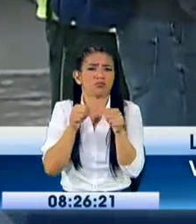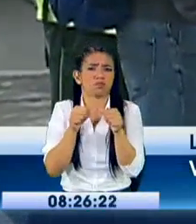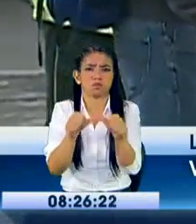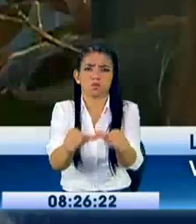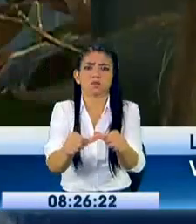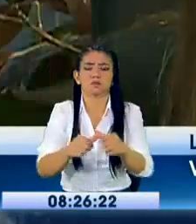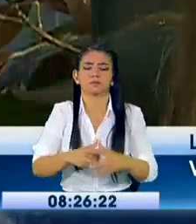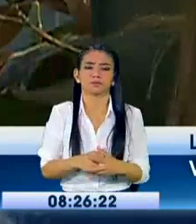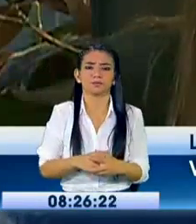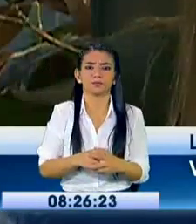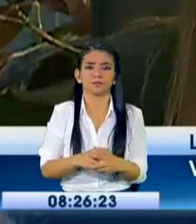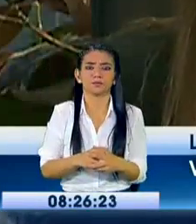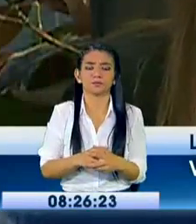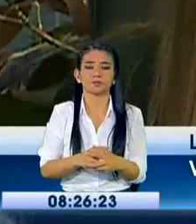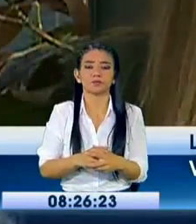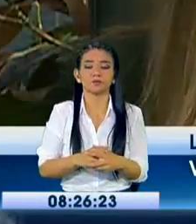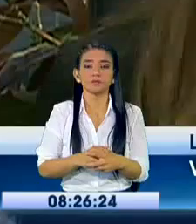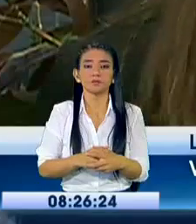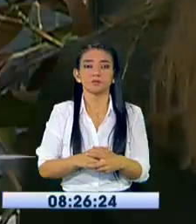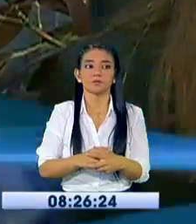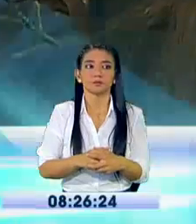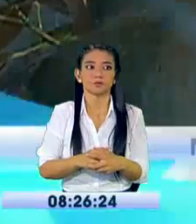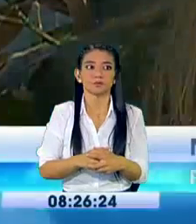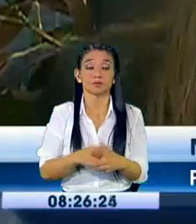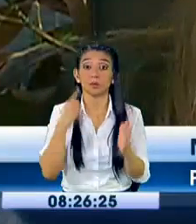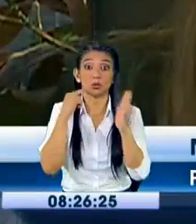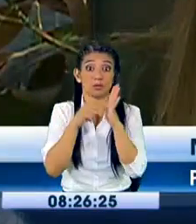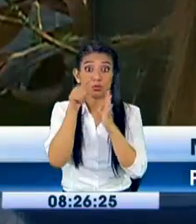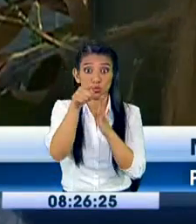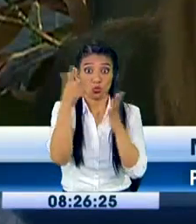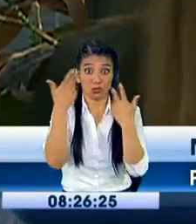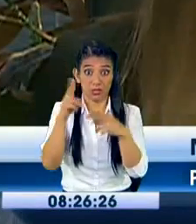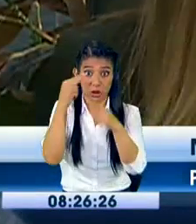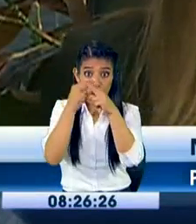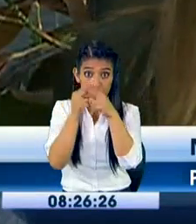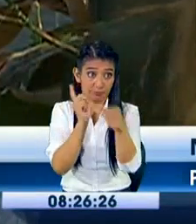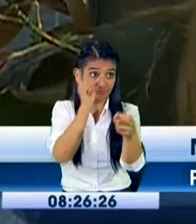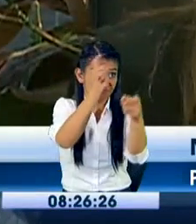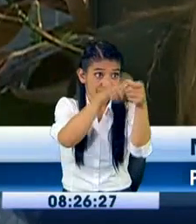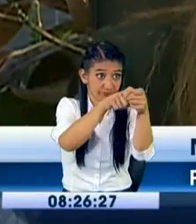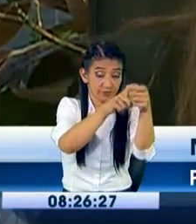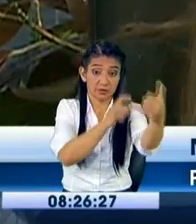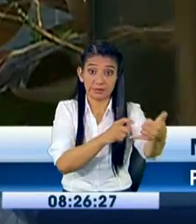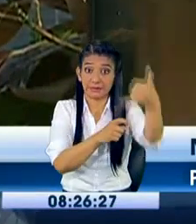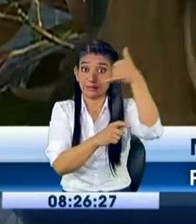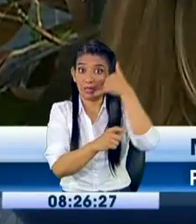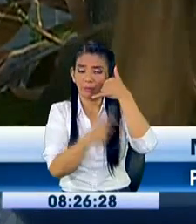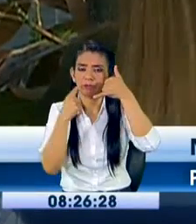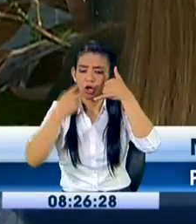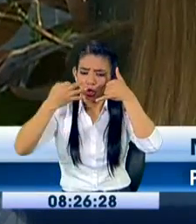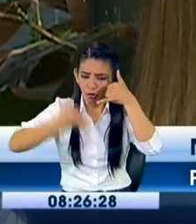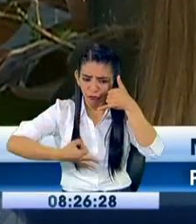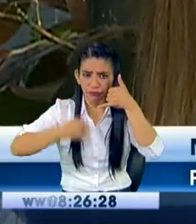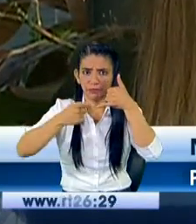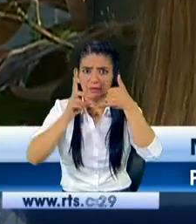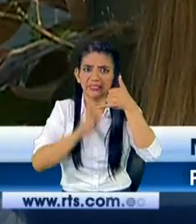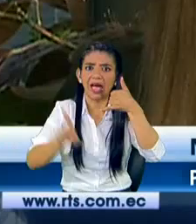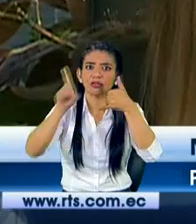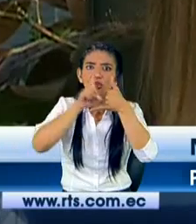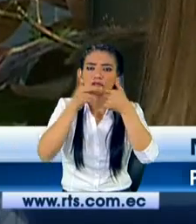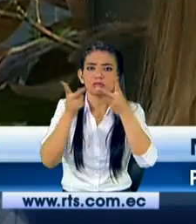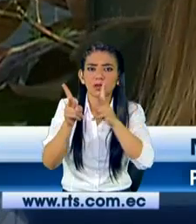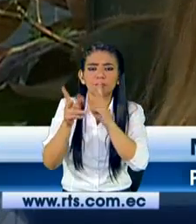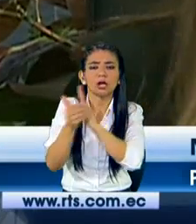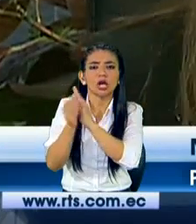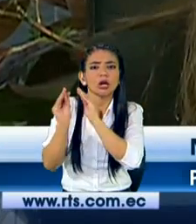asignar una responsabilidad. En Quito informó Andrea Valareso. La empresa privada y turística sobre todo también se prepara.